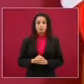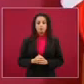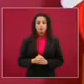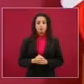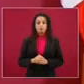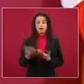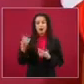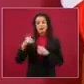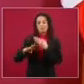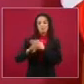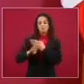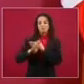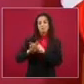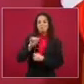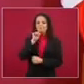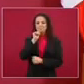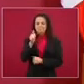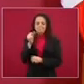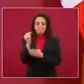Ahí nos tratan bien.